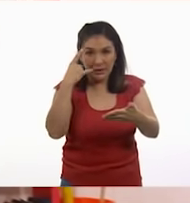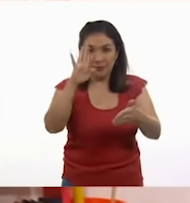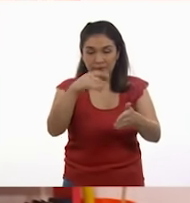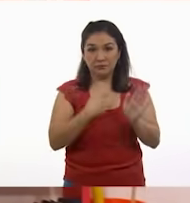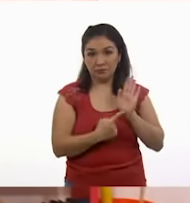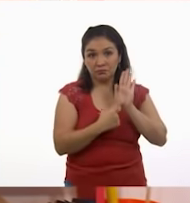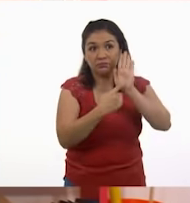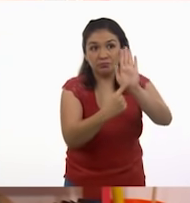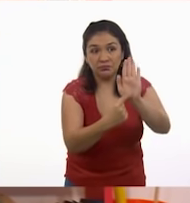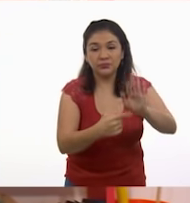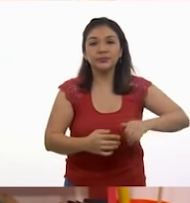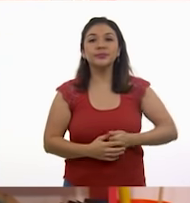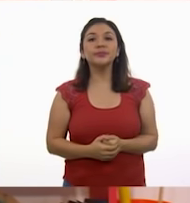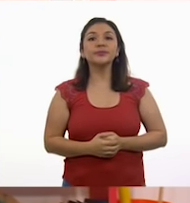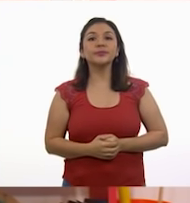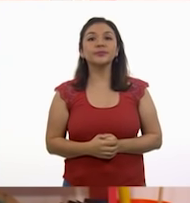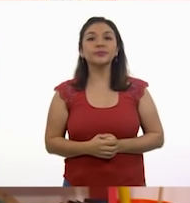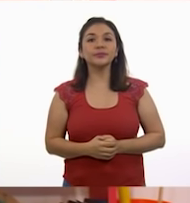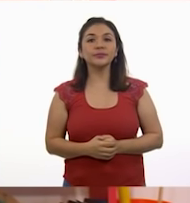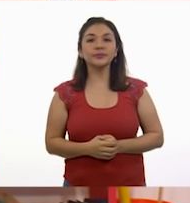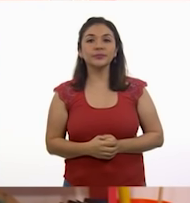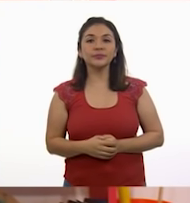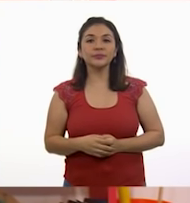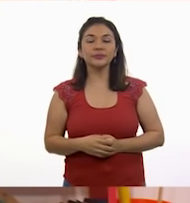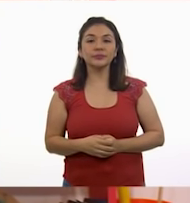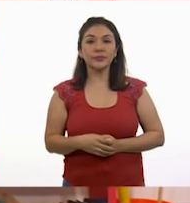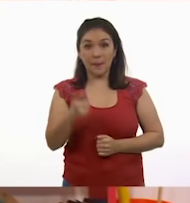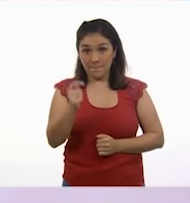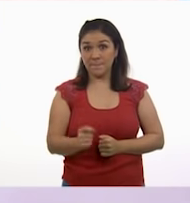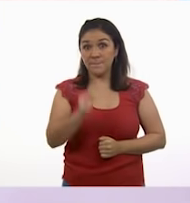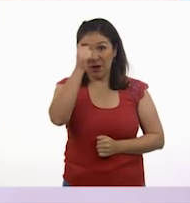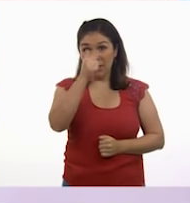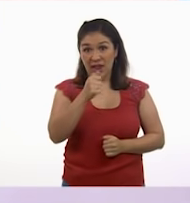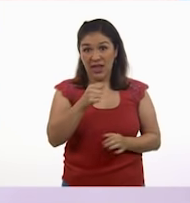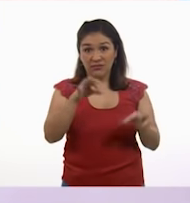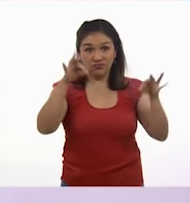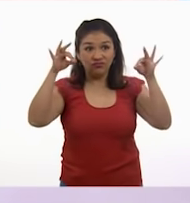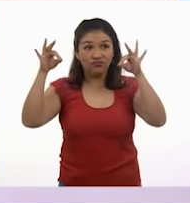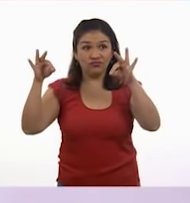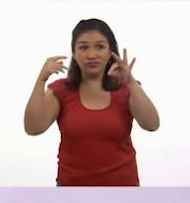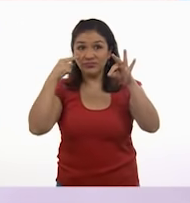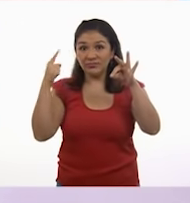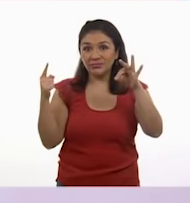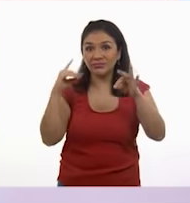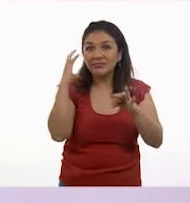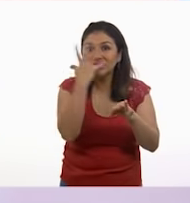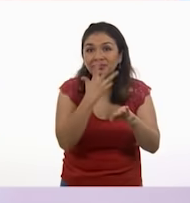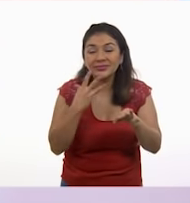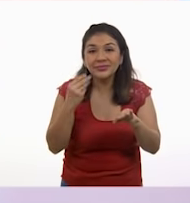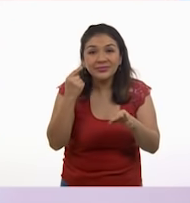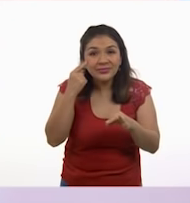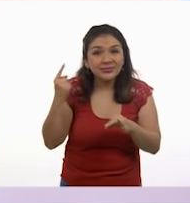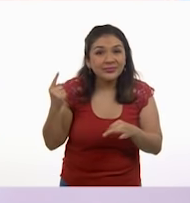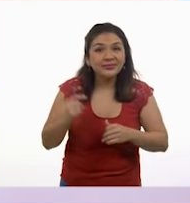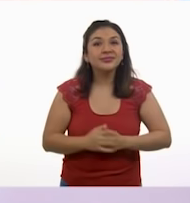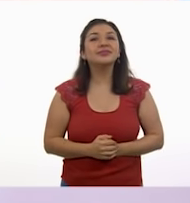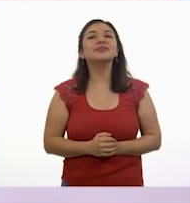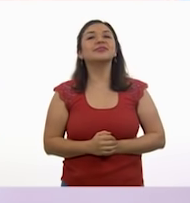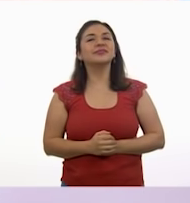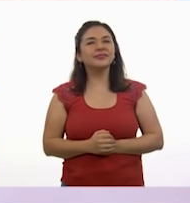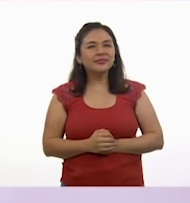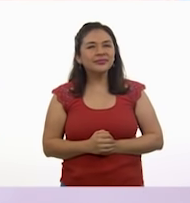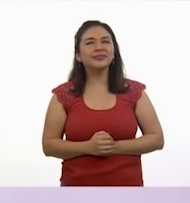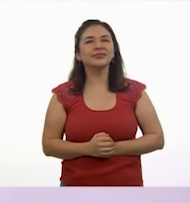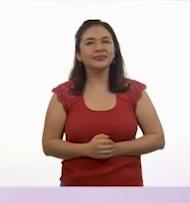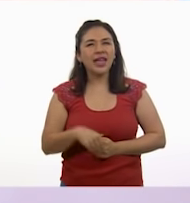presentando tan tan tan tan la primera distinta máscara ésta